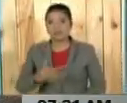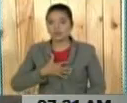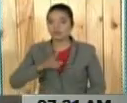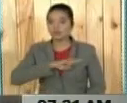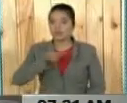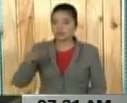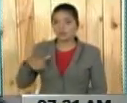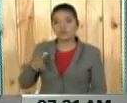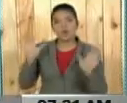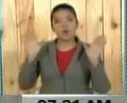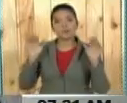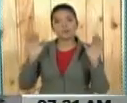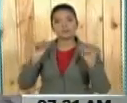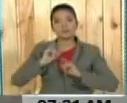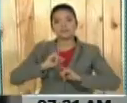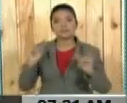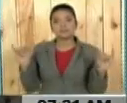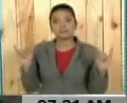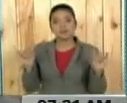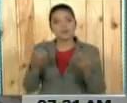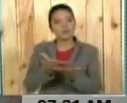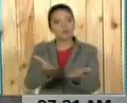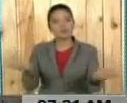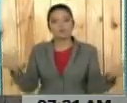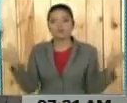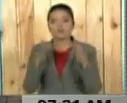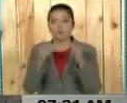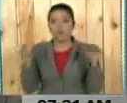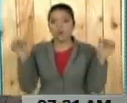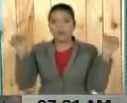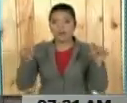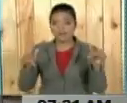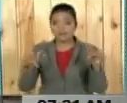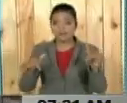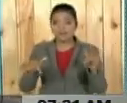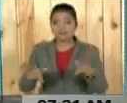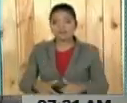vamos a despedir con todos nuestros muchachos que ya se encuentran en el set principal de La Pauta de hoy.